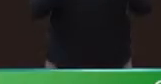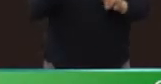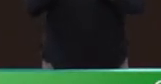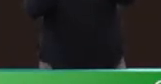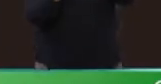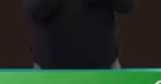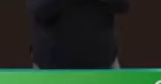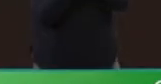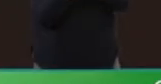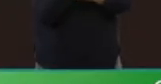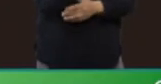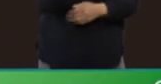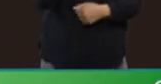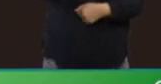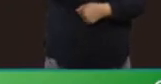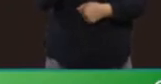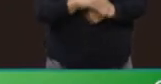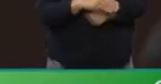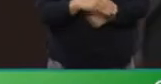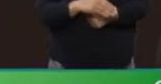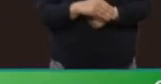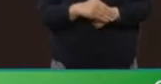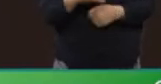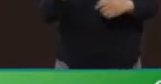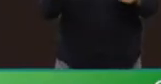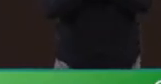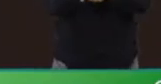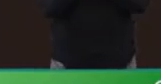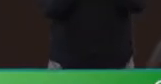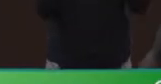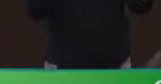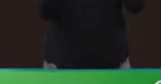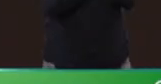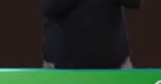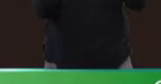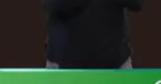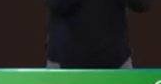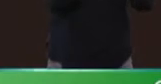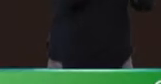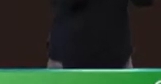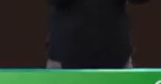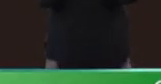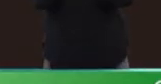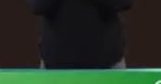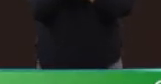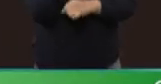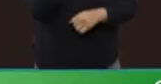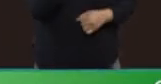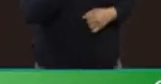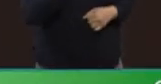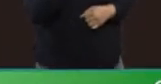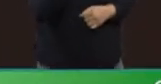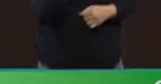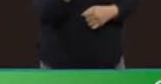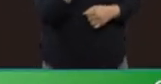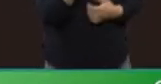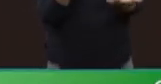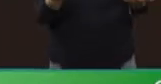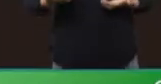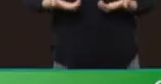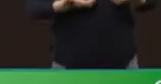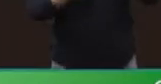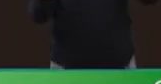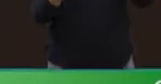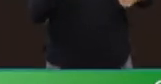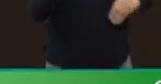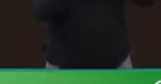ustedes y lo tienen de conocimiento compañeros que las carreteras de los estados se encuentran en malas condiciones es importante garantizar la